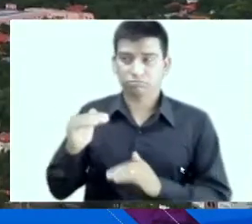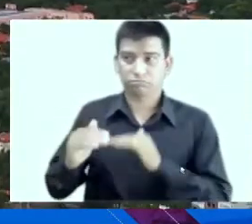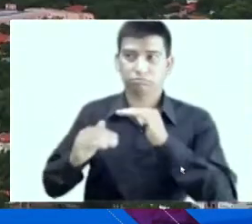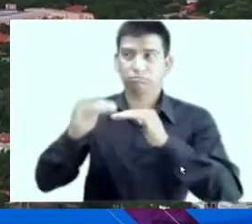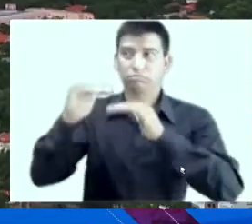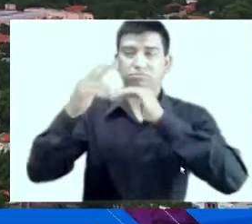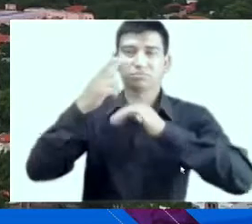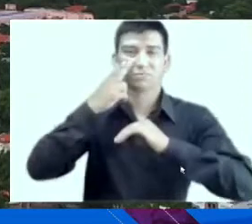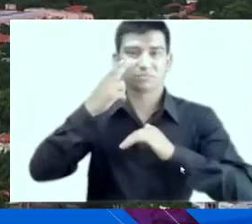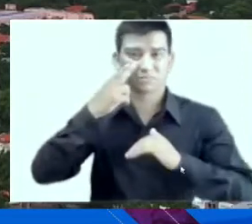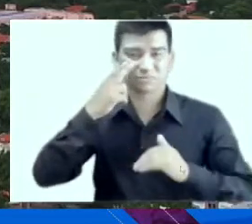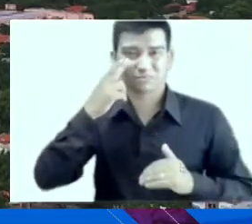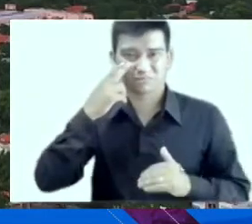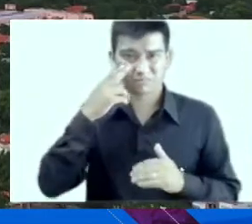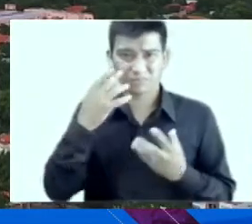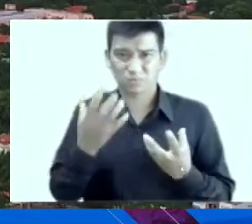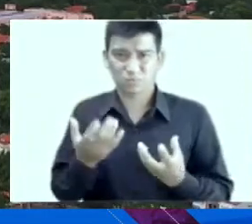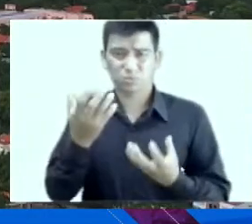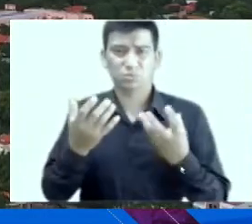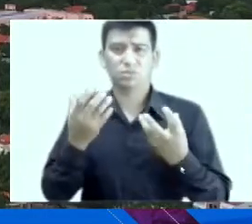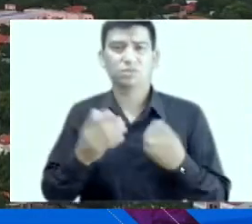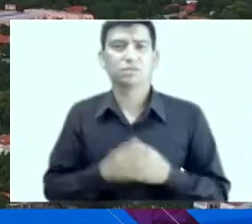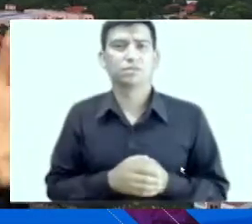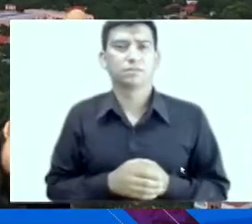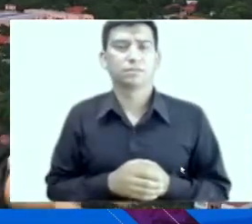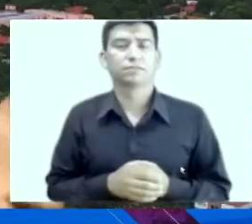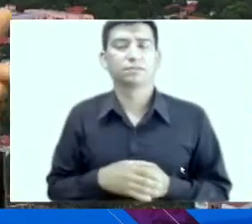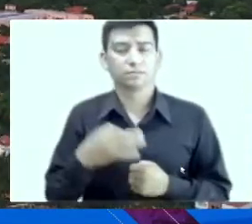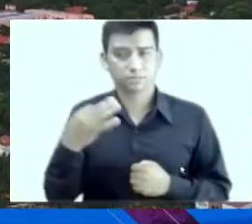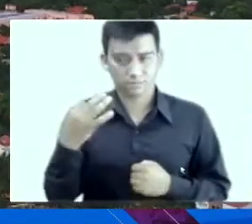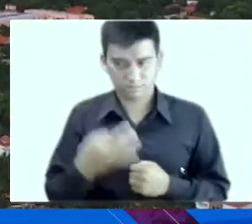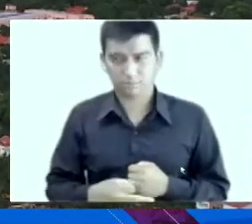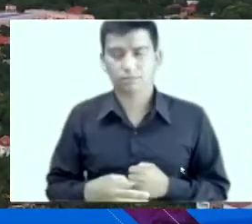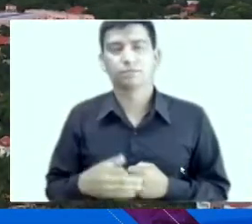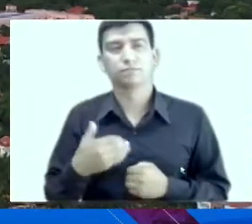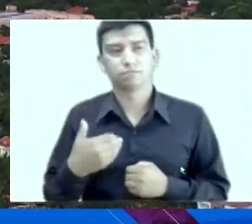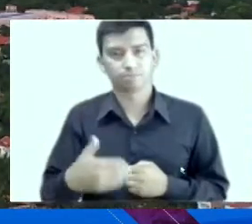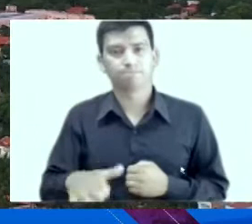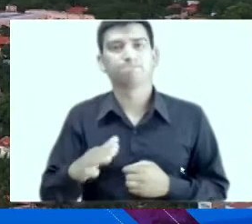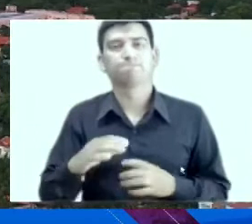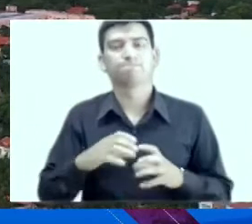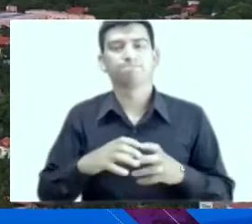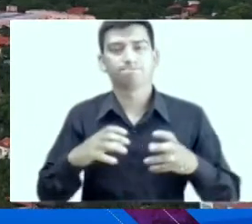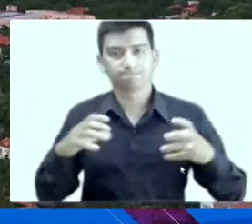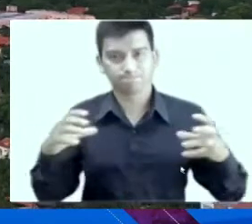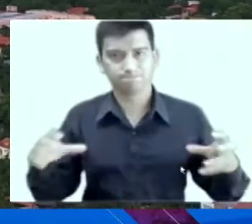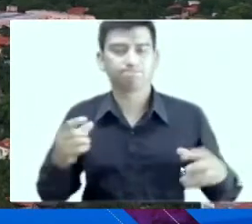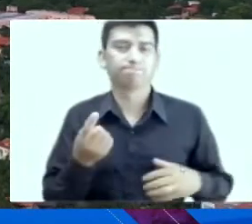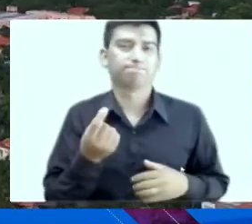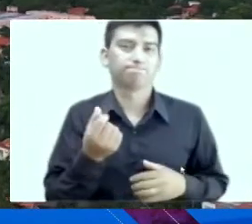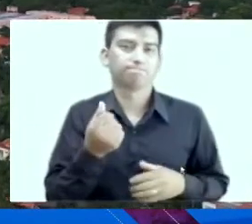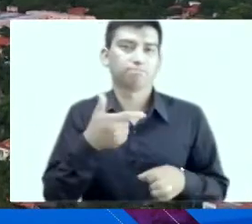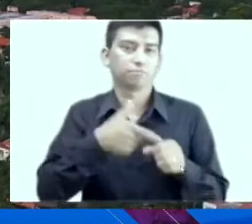pasa ya a un conflicto caliente, obviamente que va a seguir generando mayor presión sobre el precio del crudo. Y no